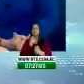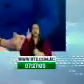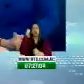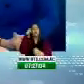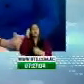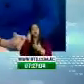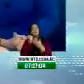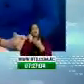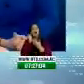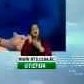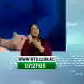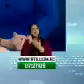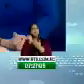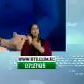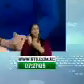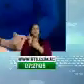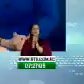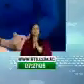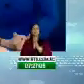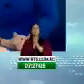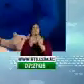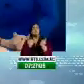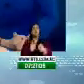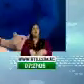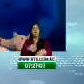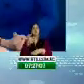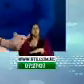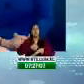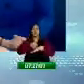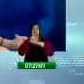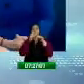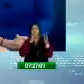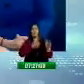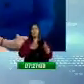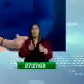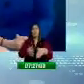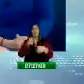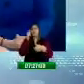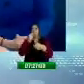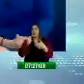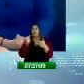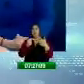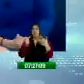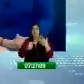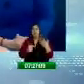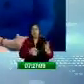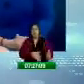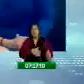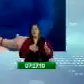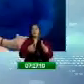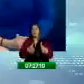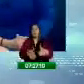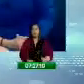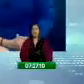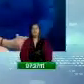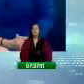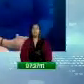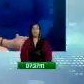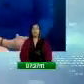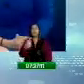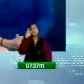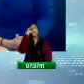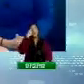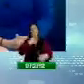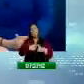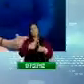gobierno nacional ha implementado todas las medidas para poder mitigar la transmisión del virus. Juntos vamos a salir de